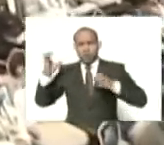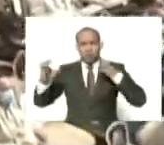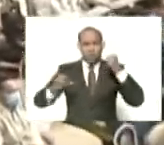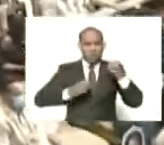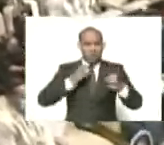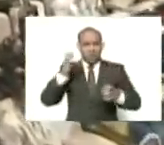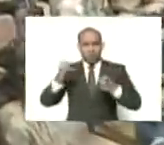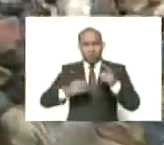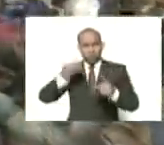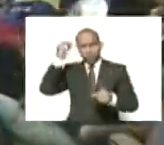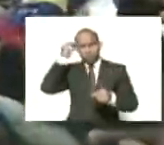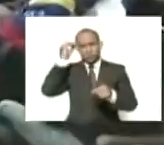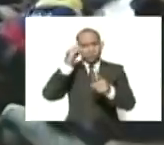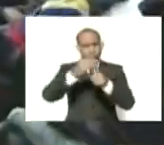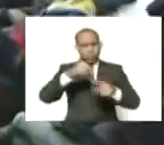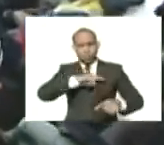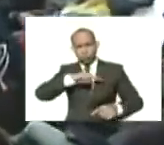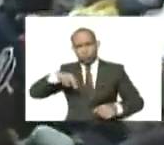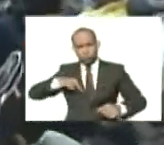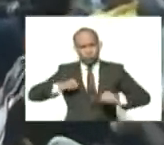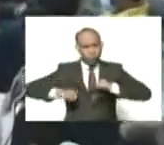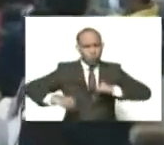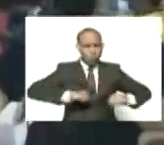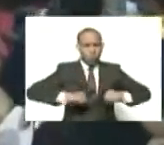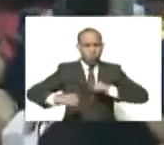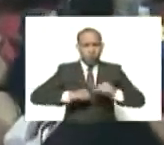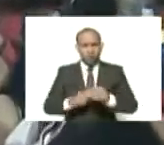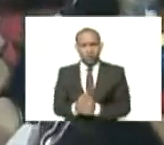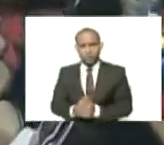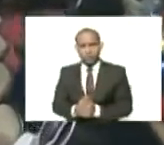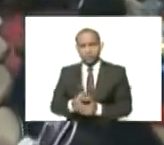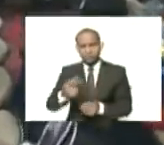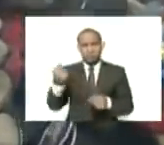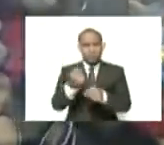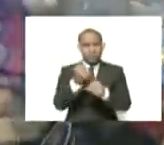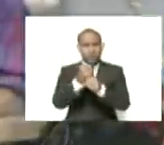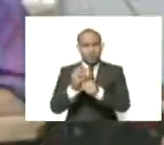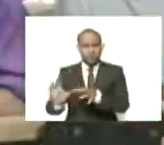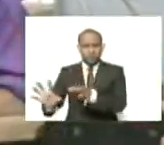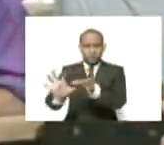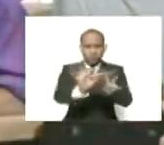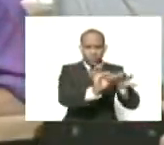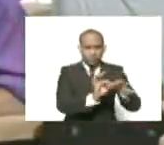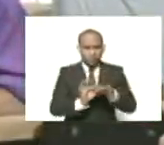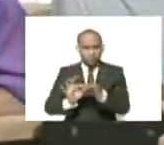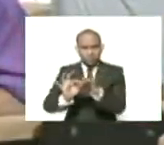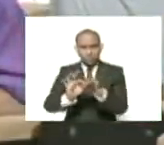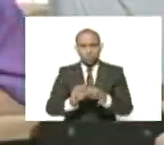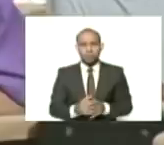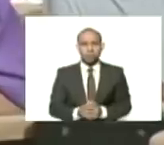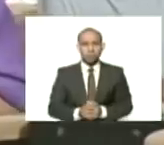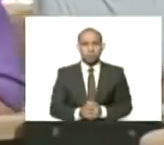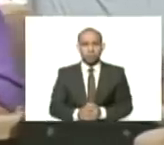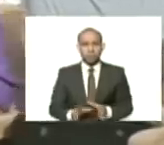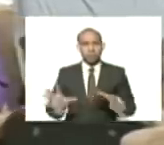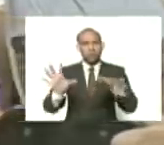del optimismo que nos mueve. Jornada de unificación,